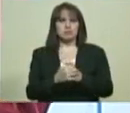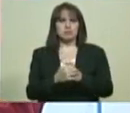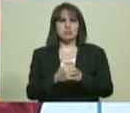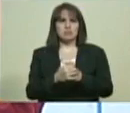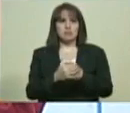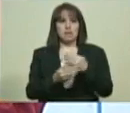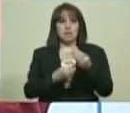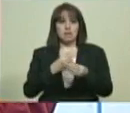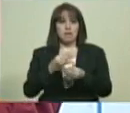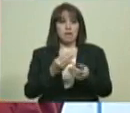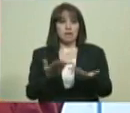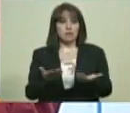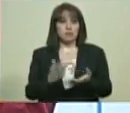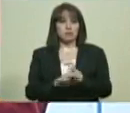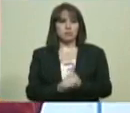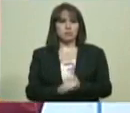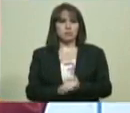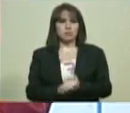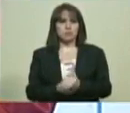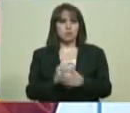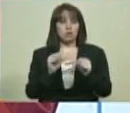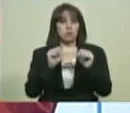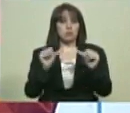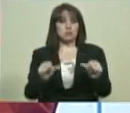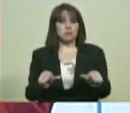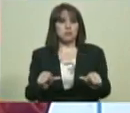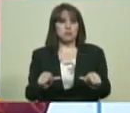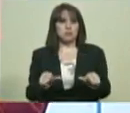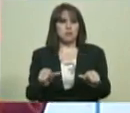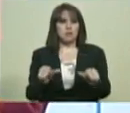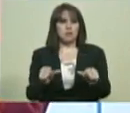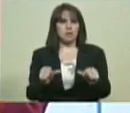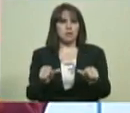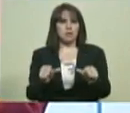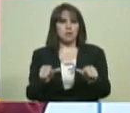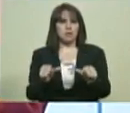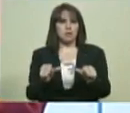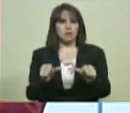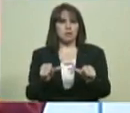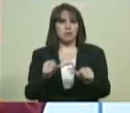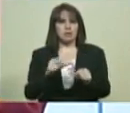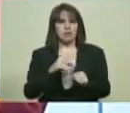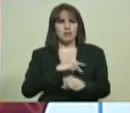creado un sistema a través del carnet